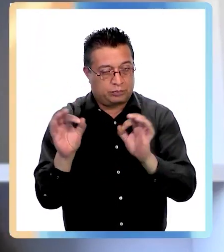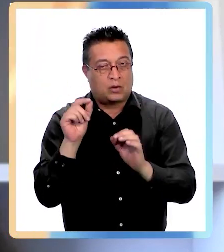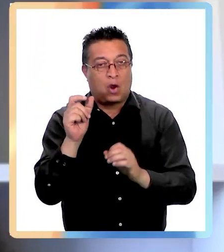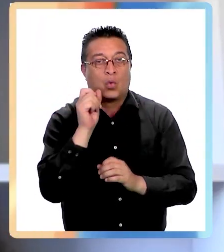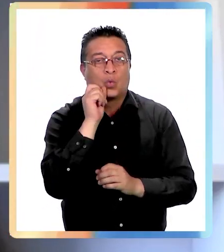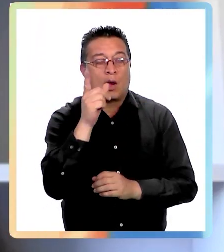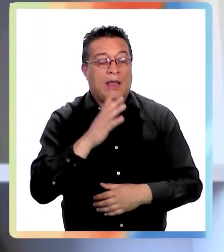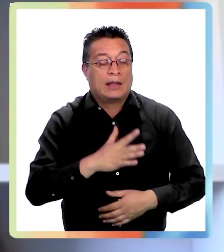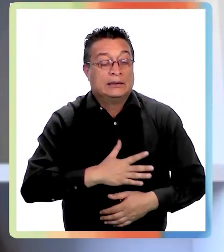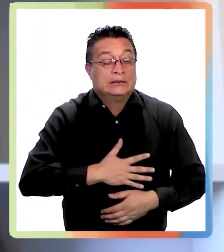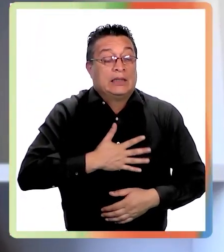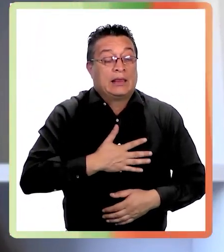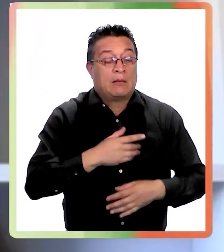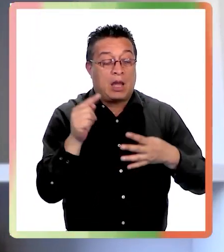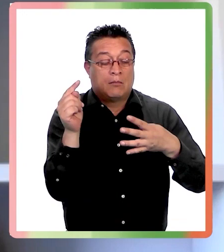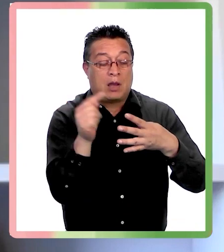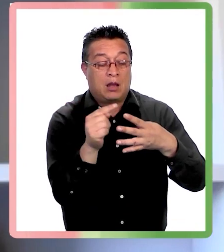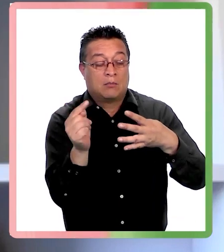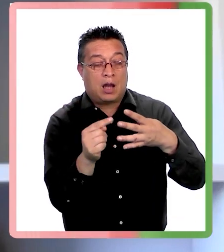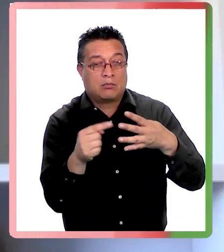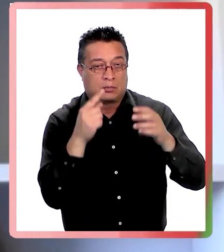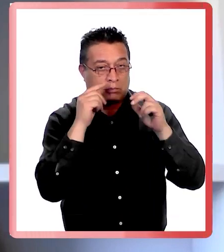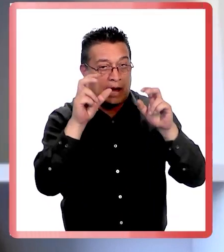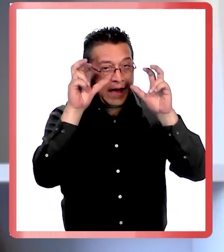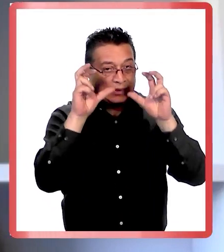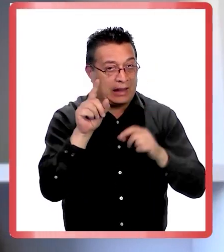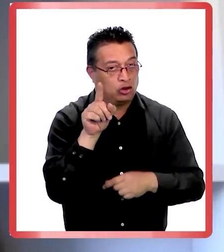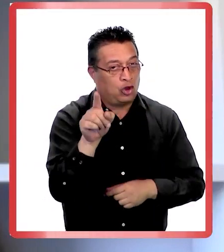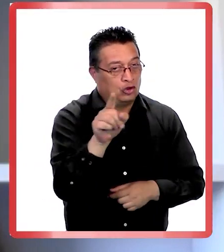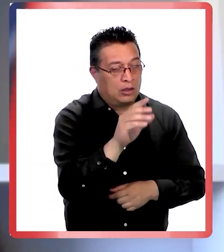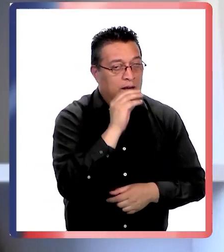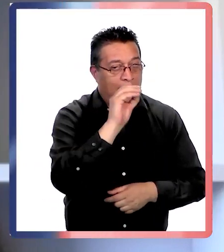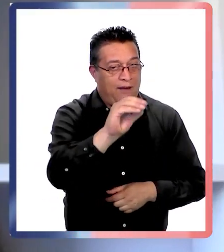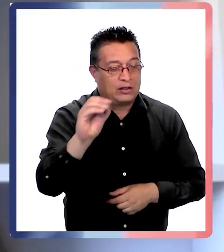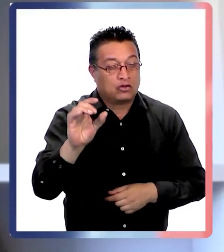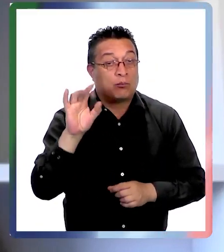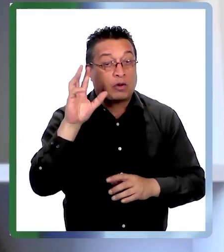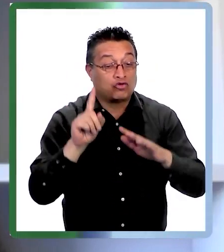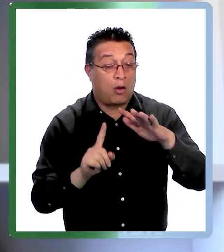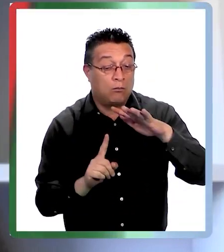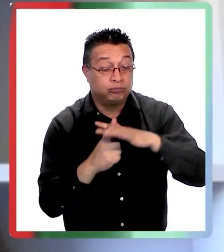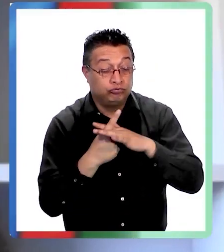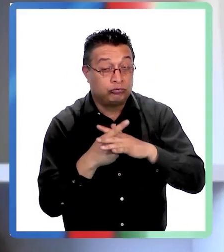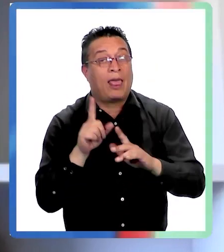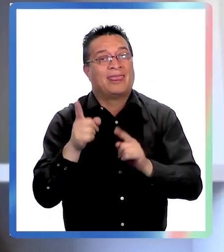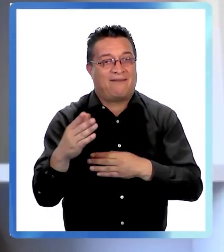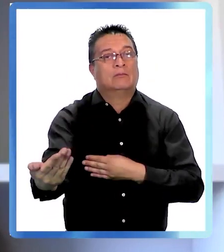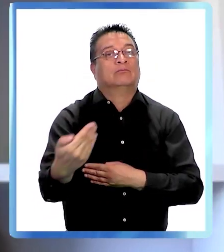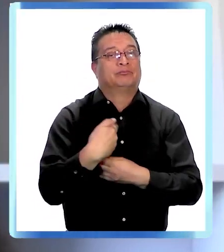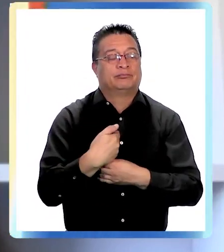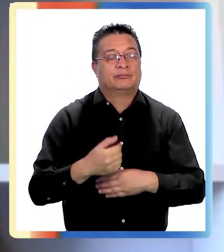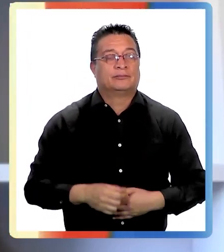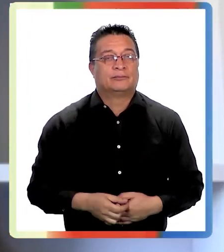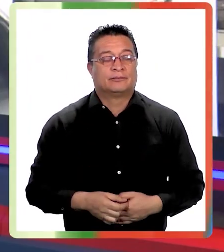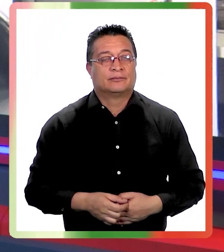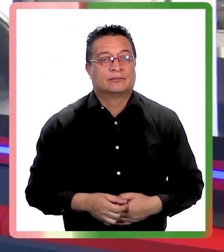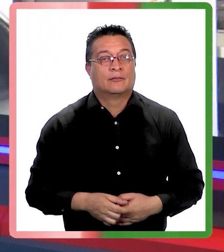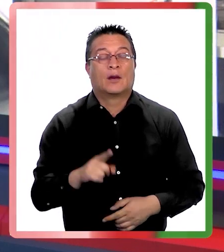les instruye cuáles son los síntomas de estar como atentos y si es que aparecieran, que